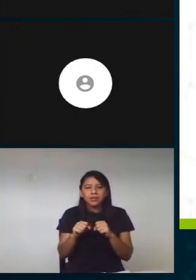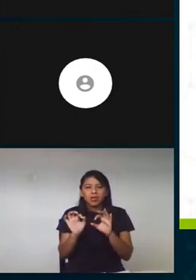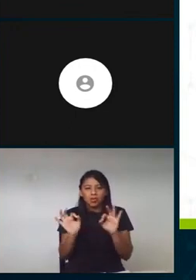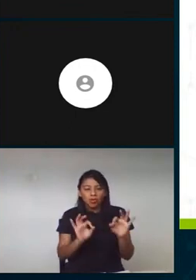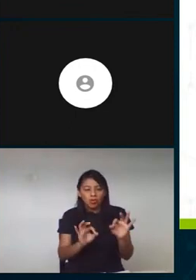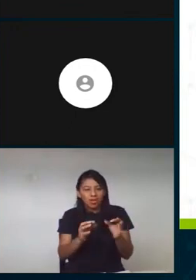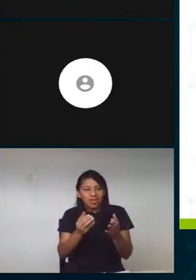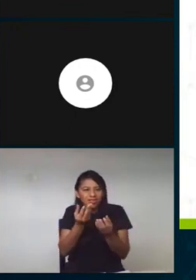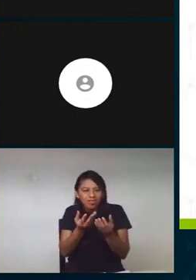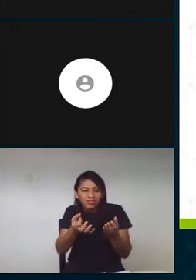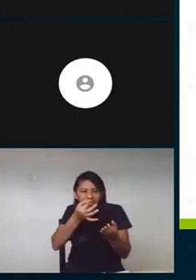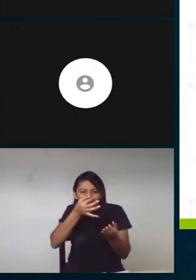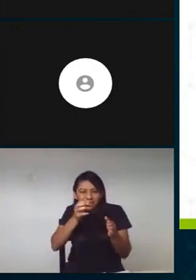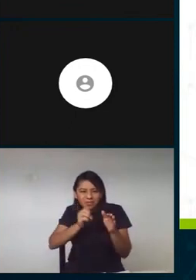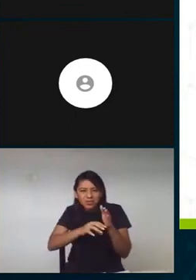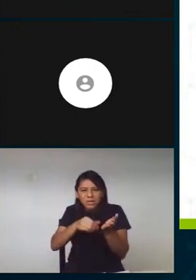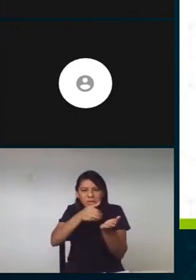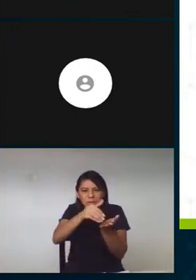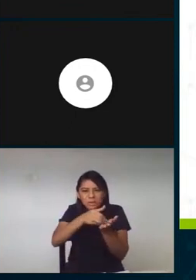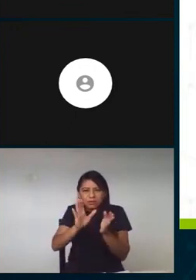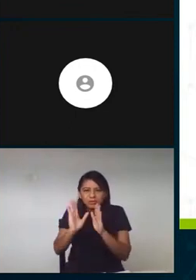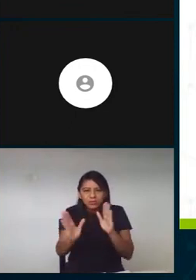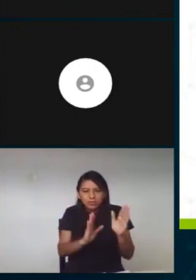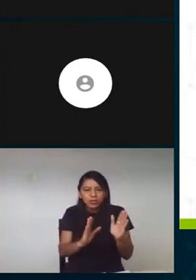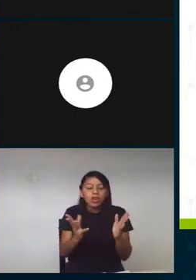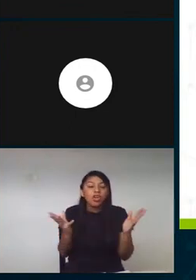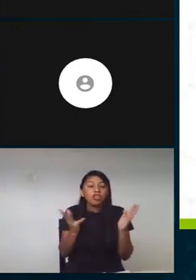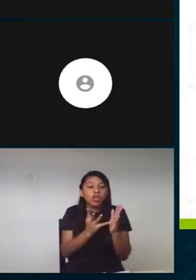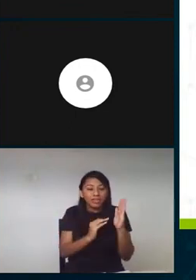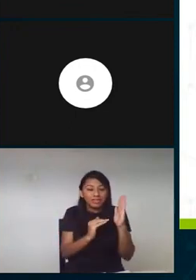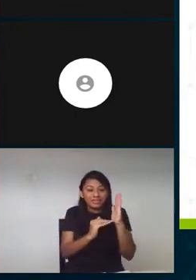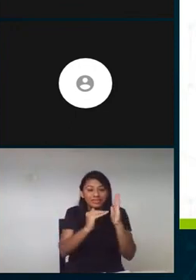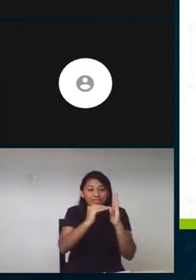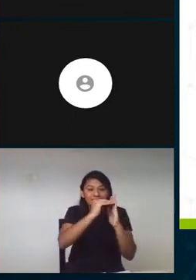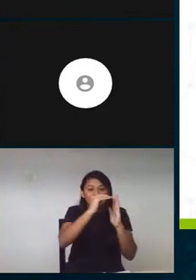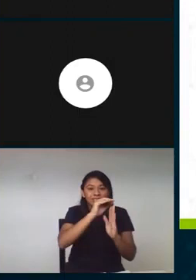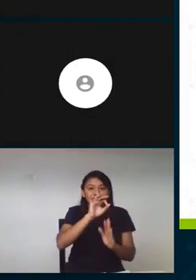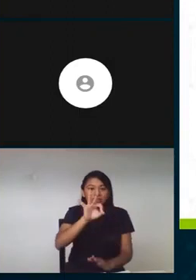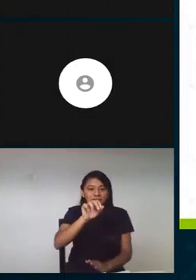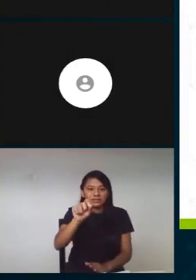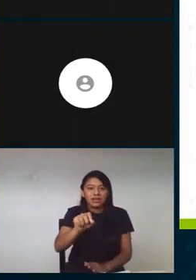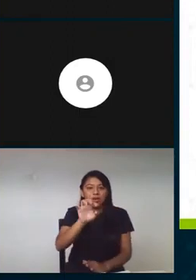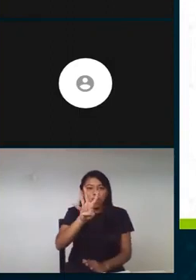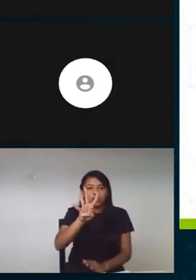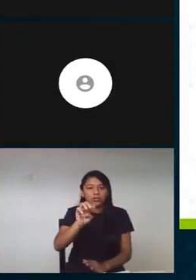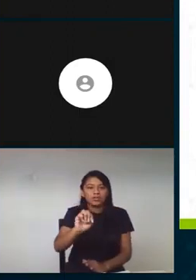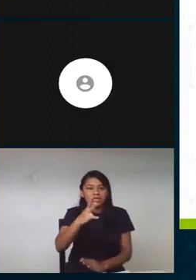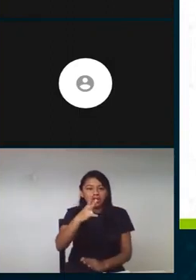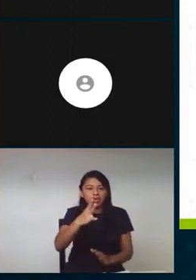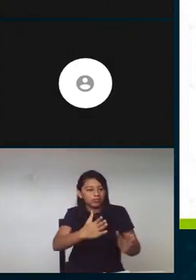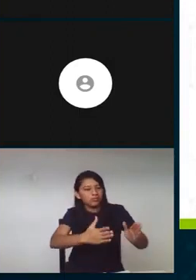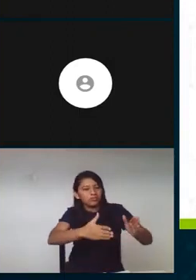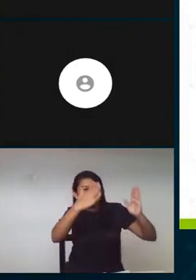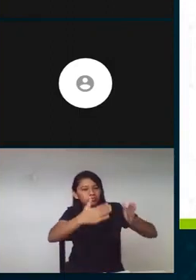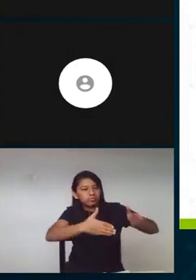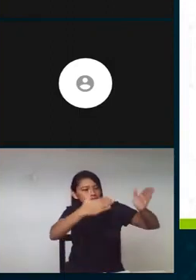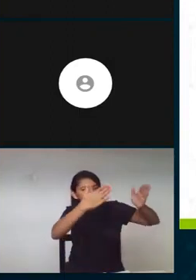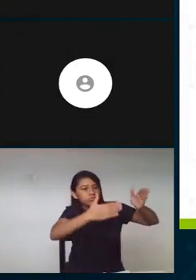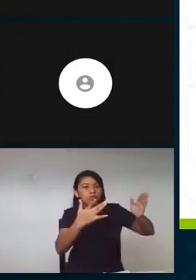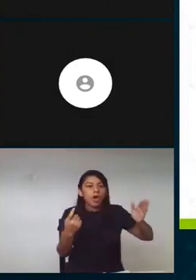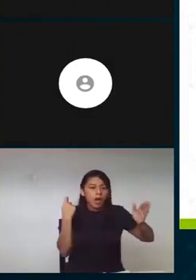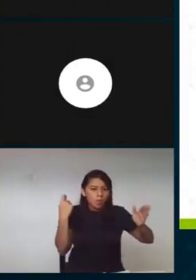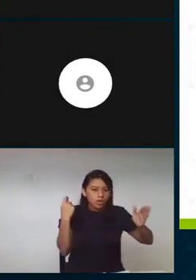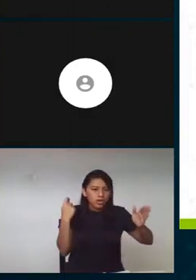cierto? Porque es los edificios que actualmente se están construyendo y los que han venido existiendo desde hace ya un buen tiempo.